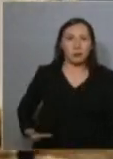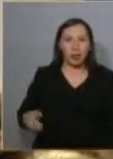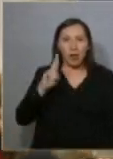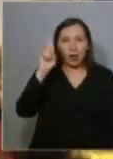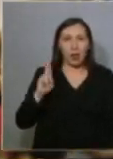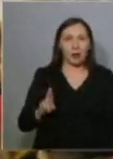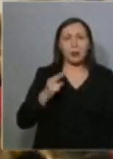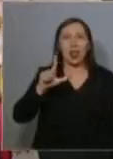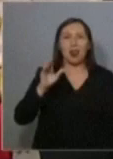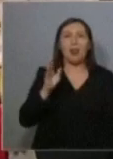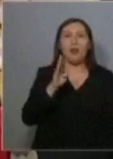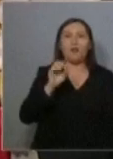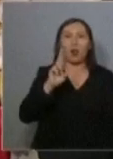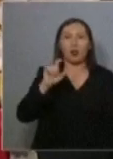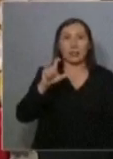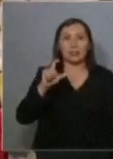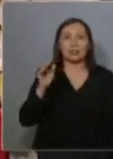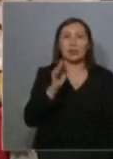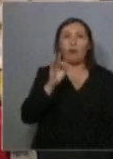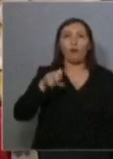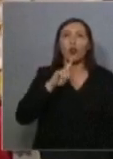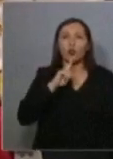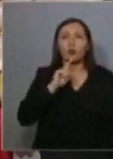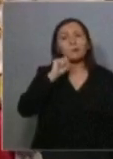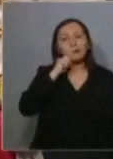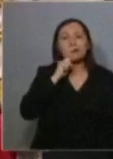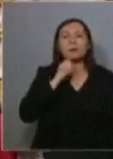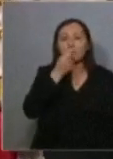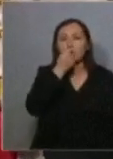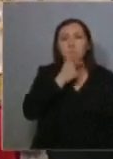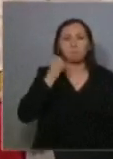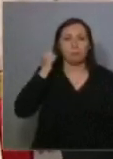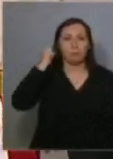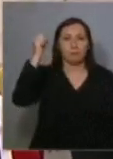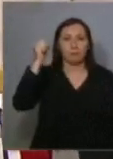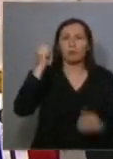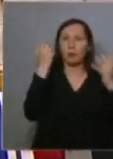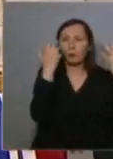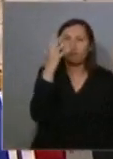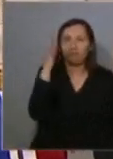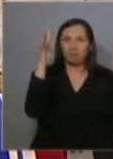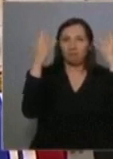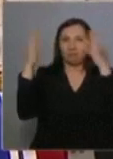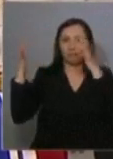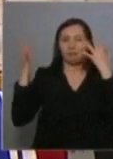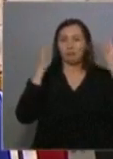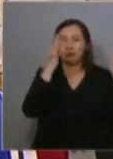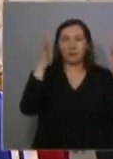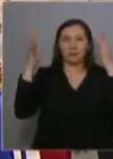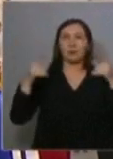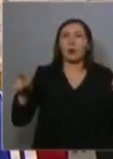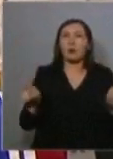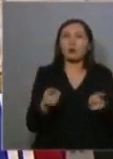máxima autoridad del país austral. El flamante mandatario ha prometido iniciar un camino hacia un estado de bienestar al estilo